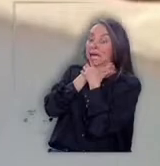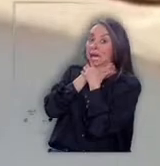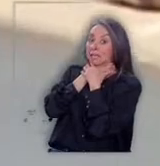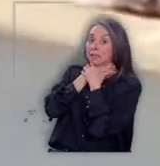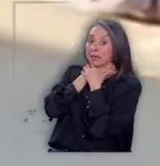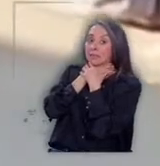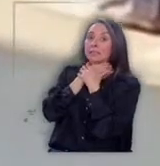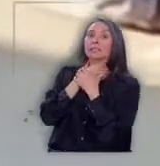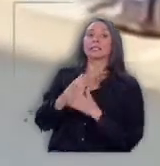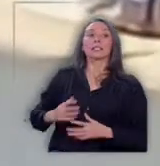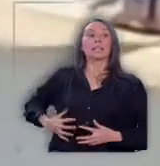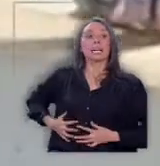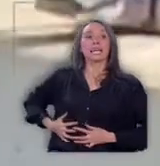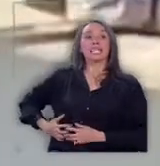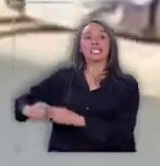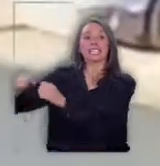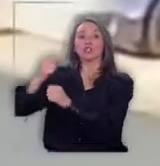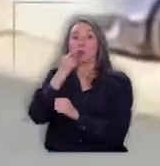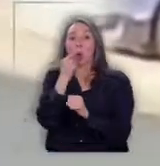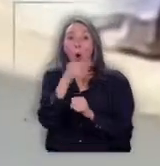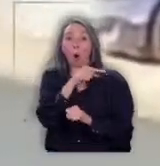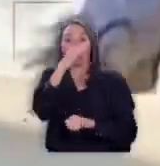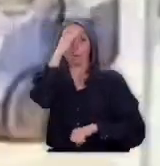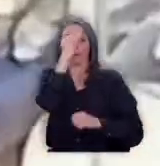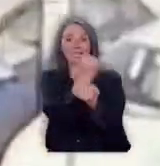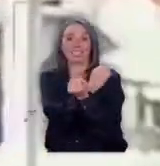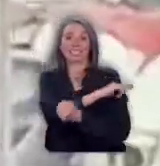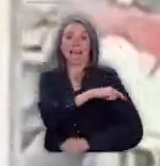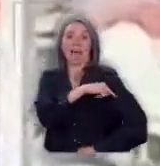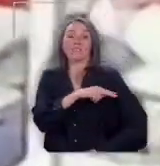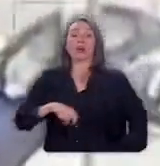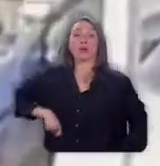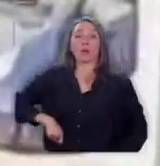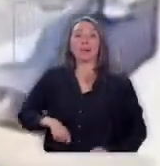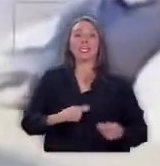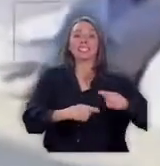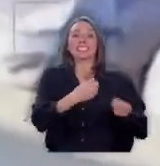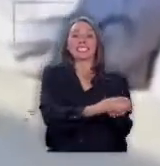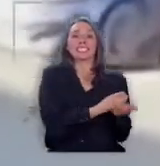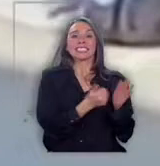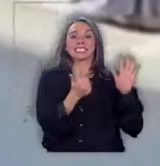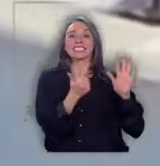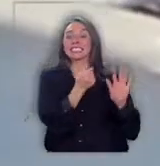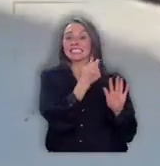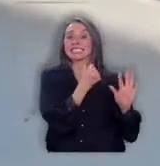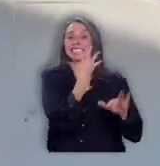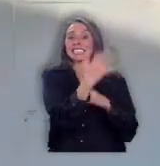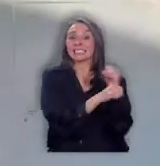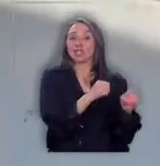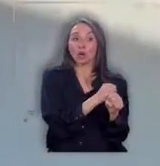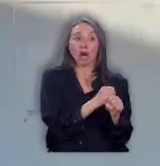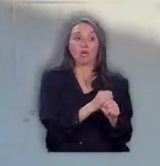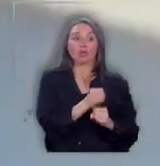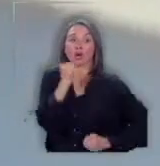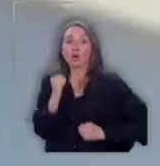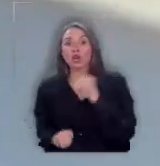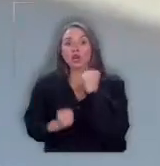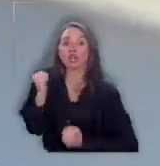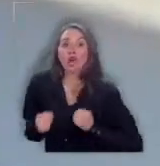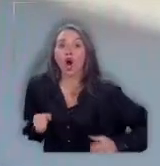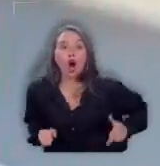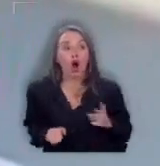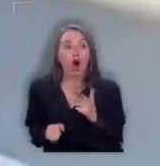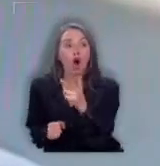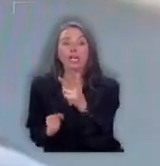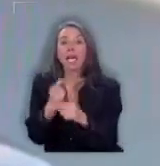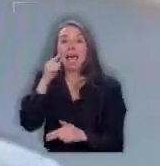quien luego de quitarle a este hombre de 65 años La recaudación de su negocio corre con un arma en sus manos lo